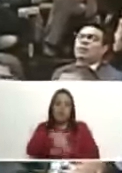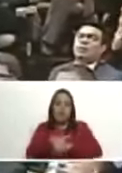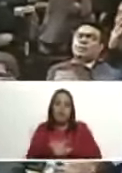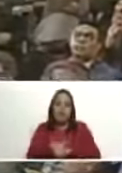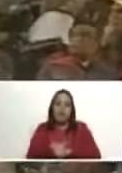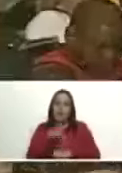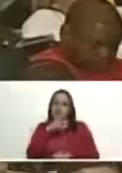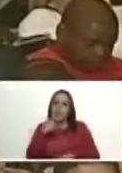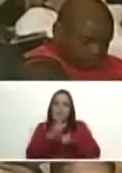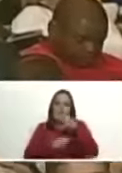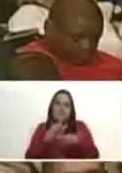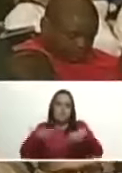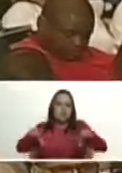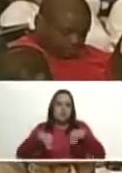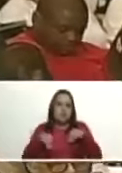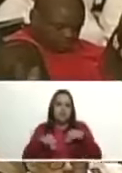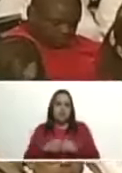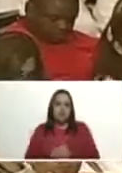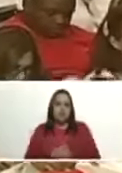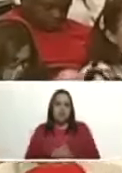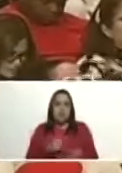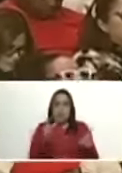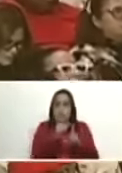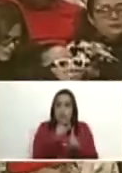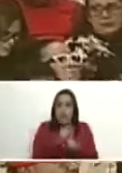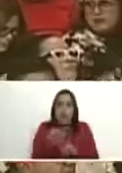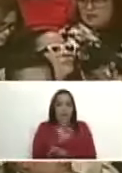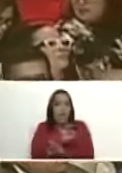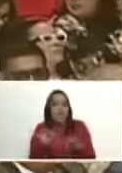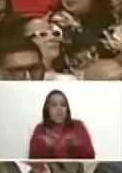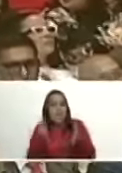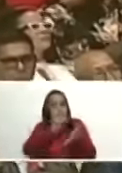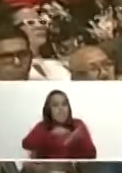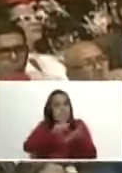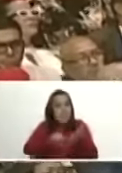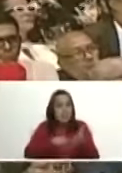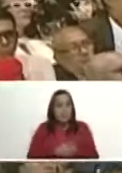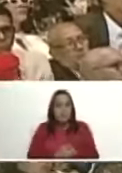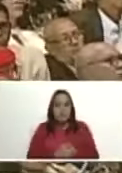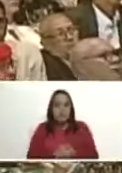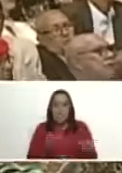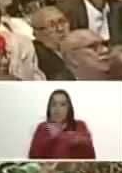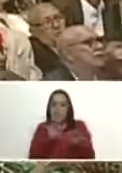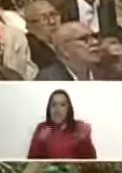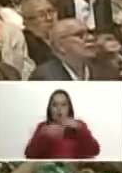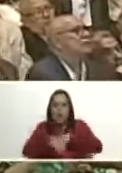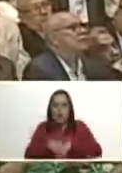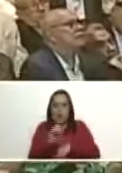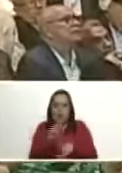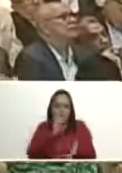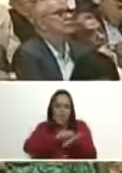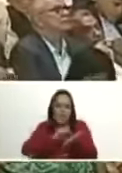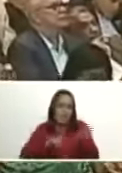sería cumplido ni en palabra, ni en letra, ni en acuerdo, ni en documento.